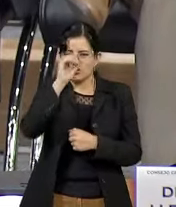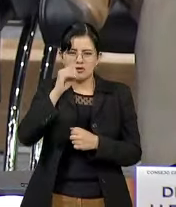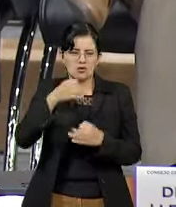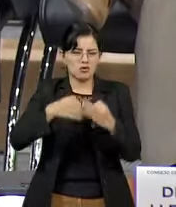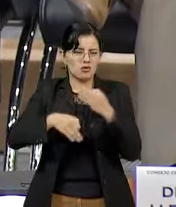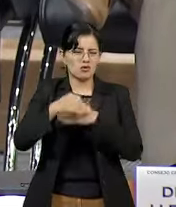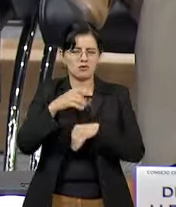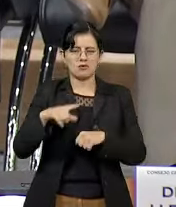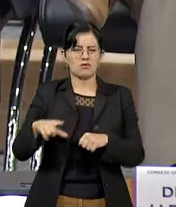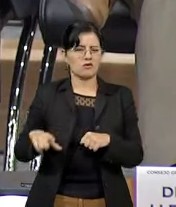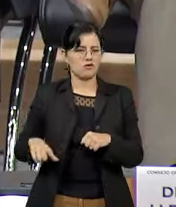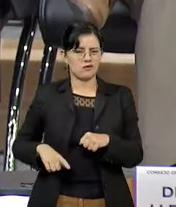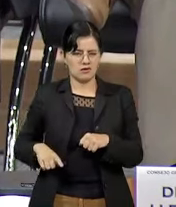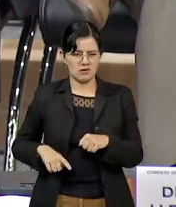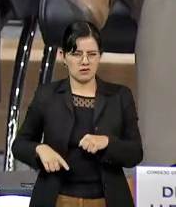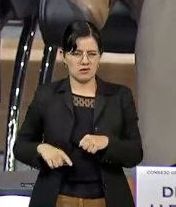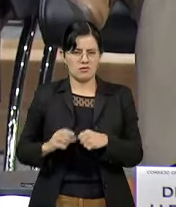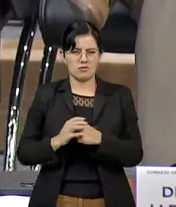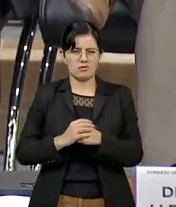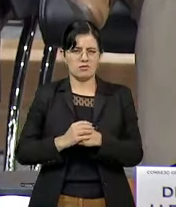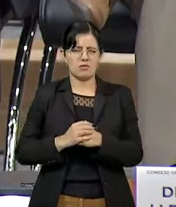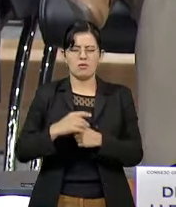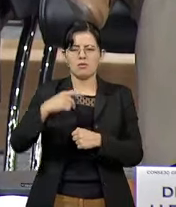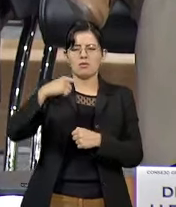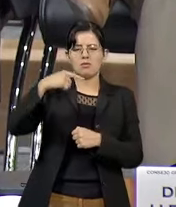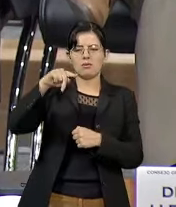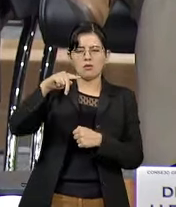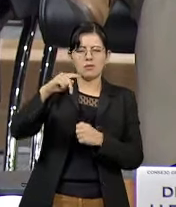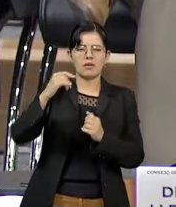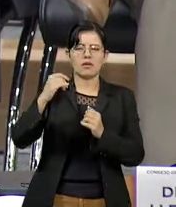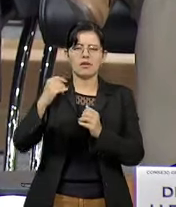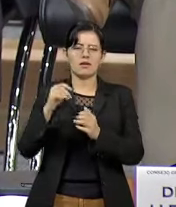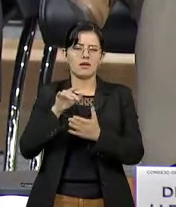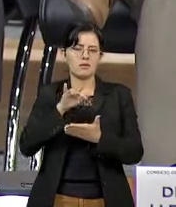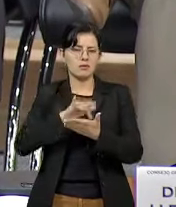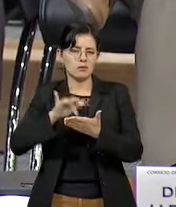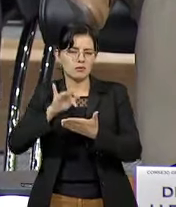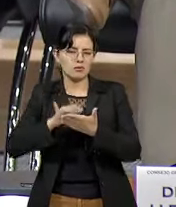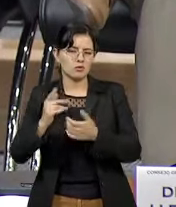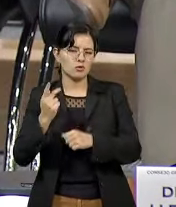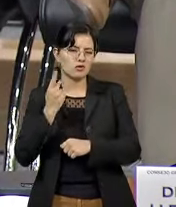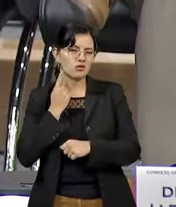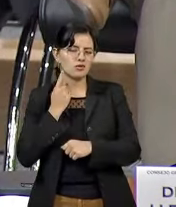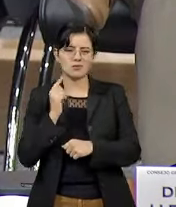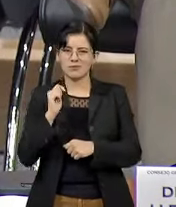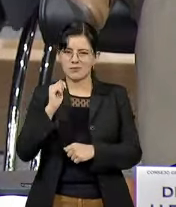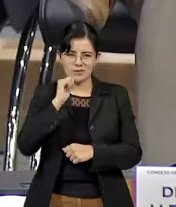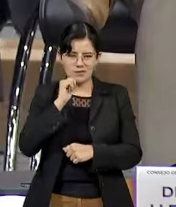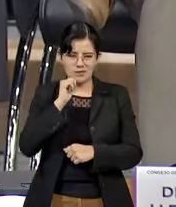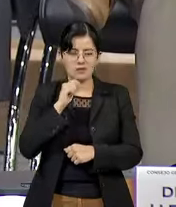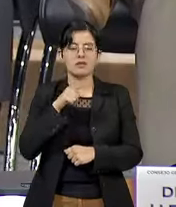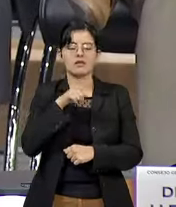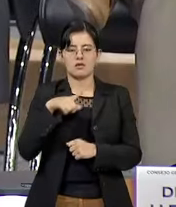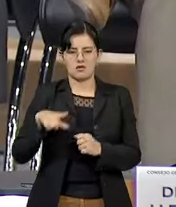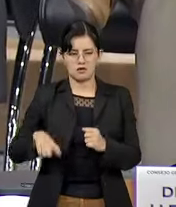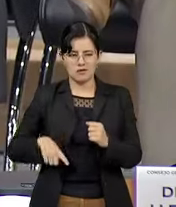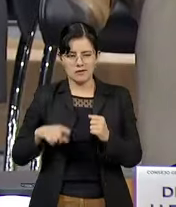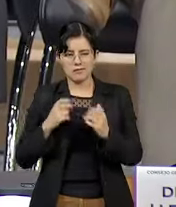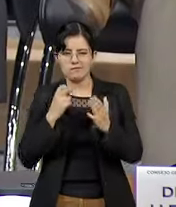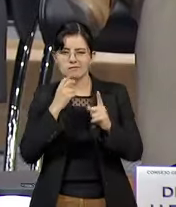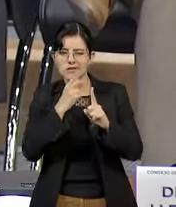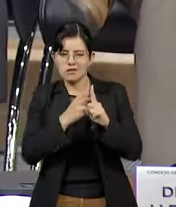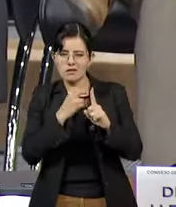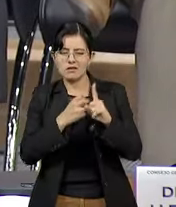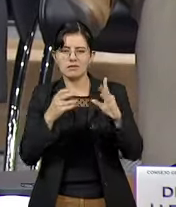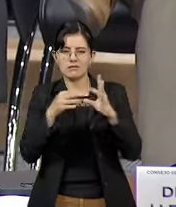gobiernos sea cual sea su extracto político críticas al gobierno lo que pasa